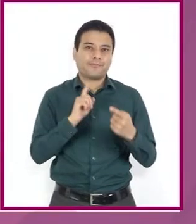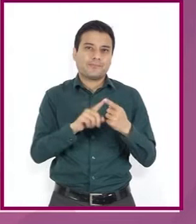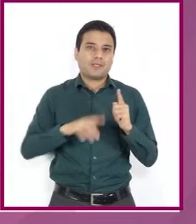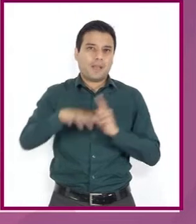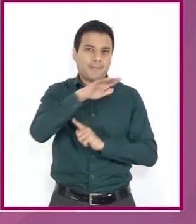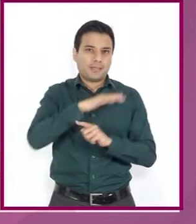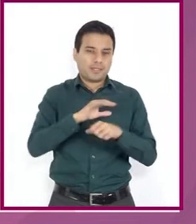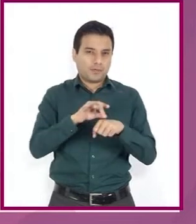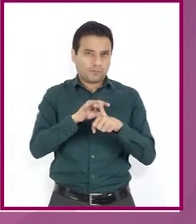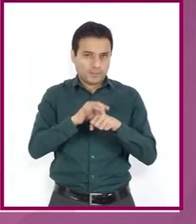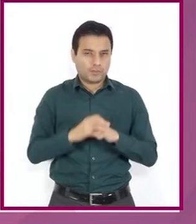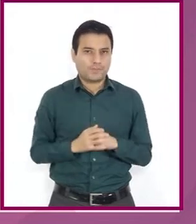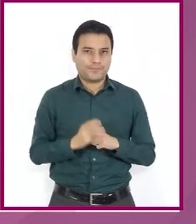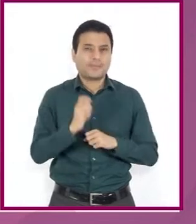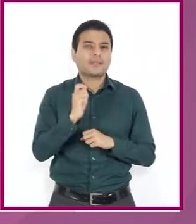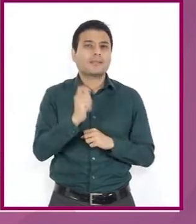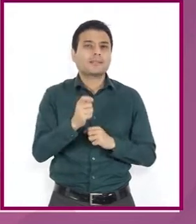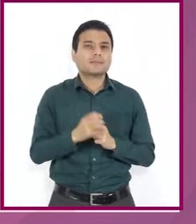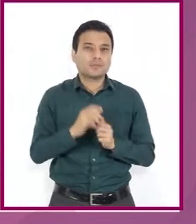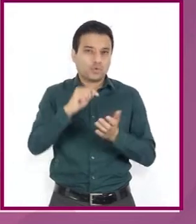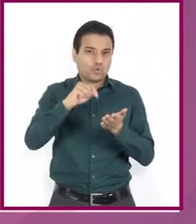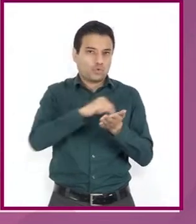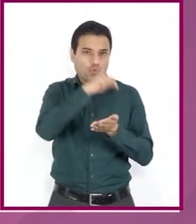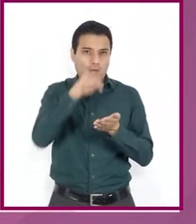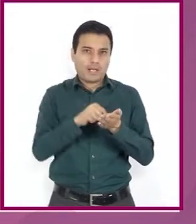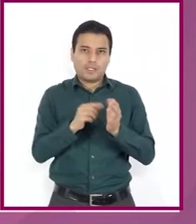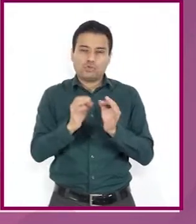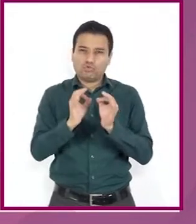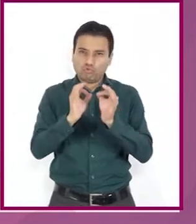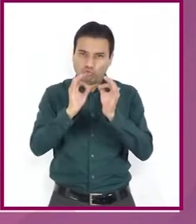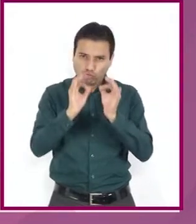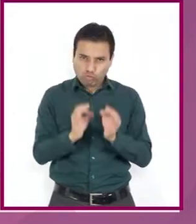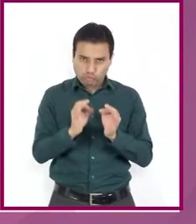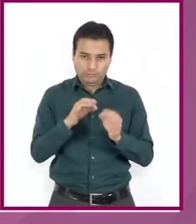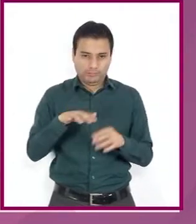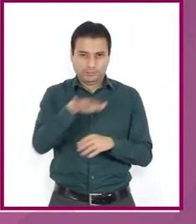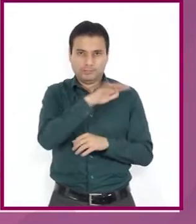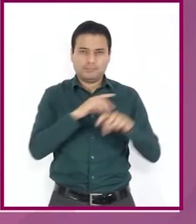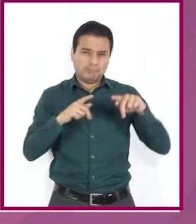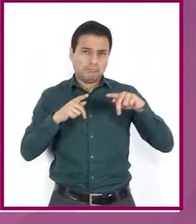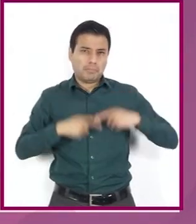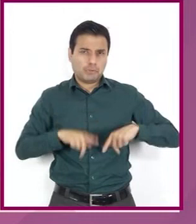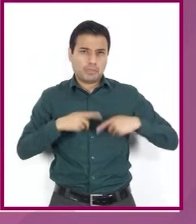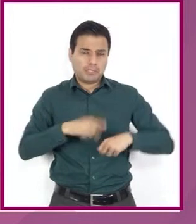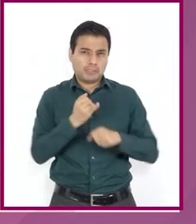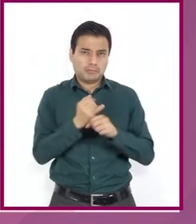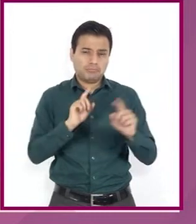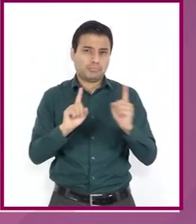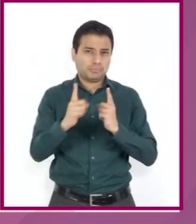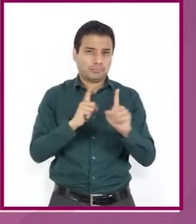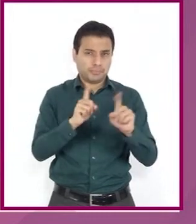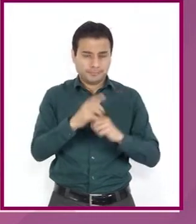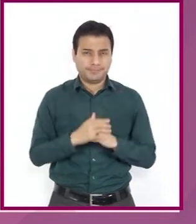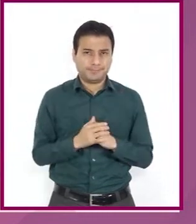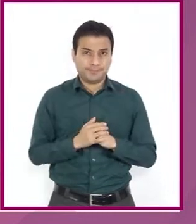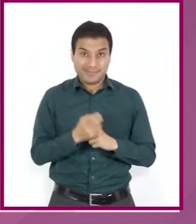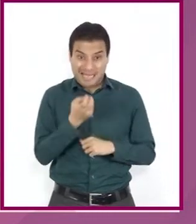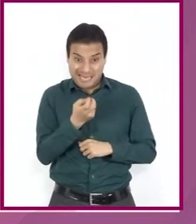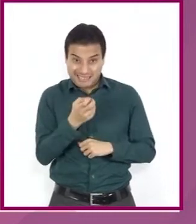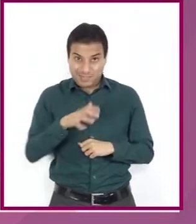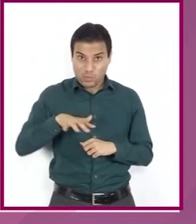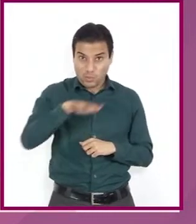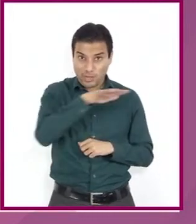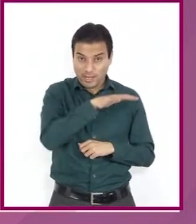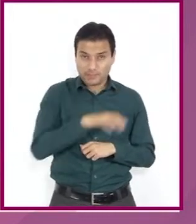ambiente físico, es donde se desenvuelve la historia y confluyen los personajes. Por lo general, estos